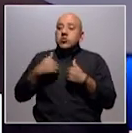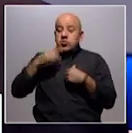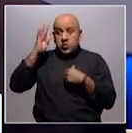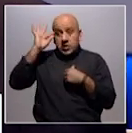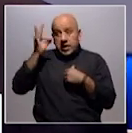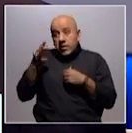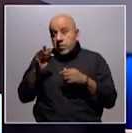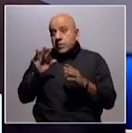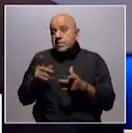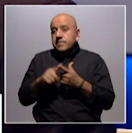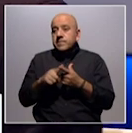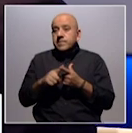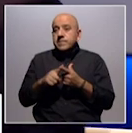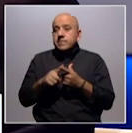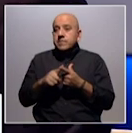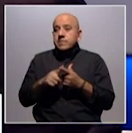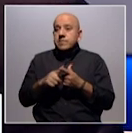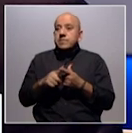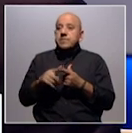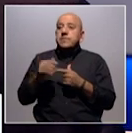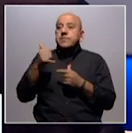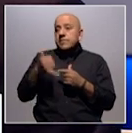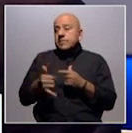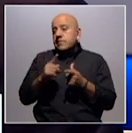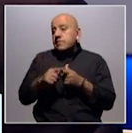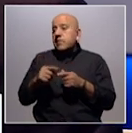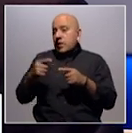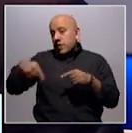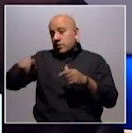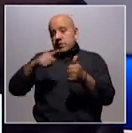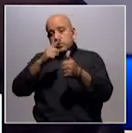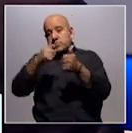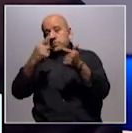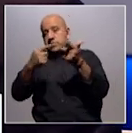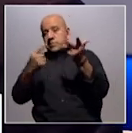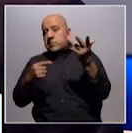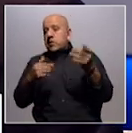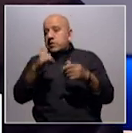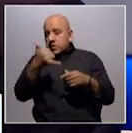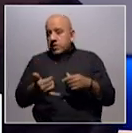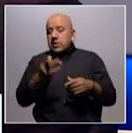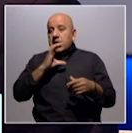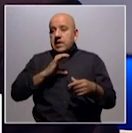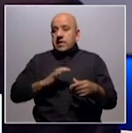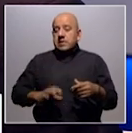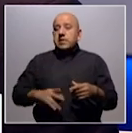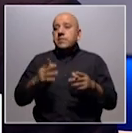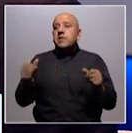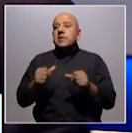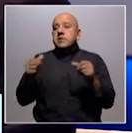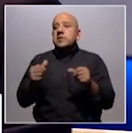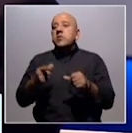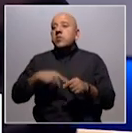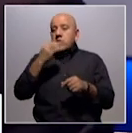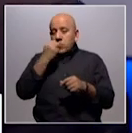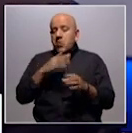que tienen las condiciones todos ellos como para armar un buen equipo y